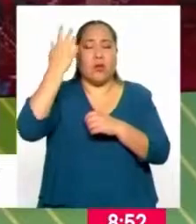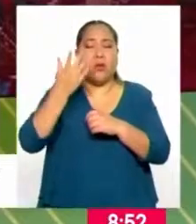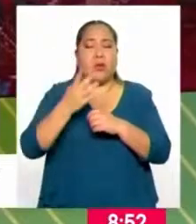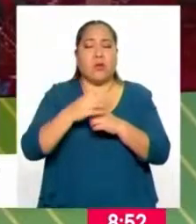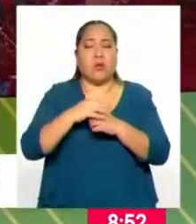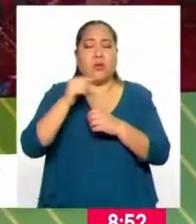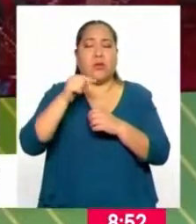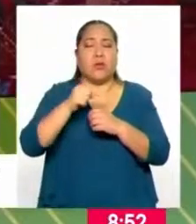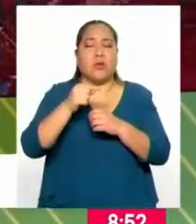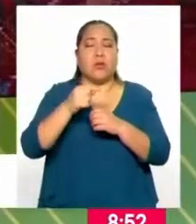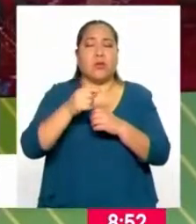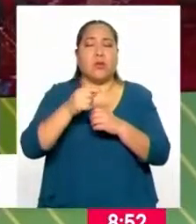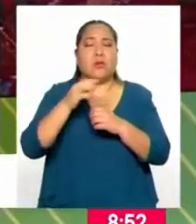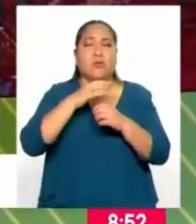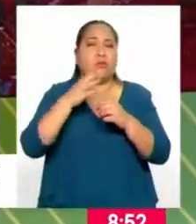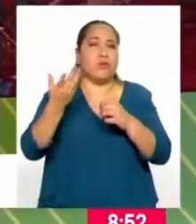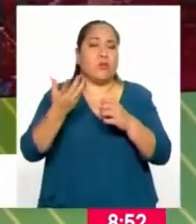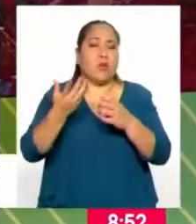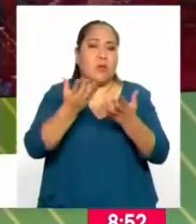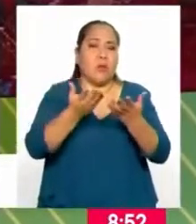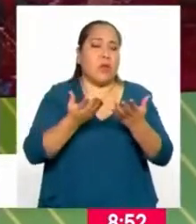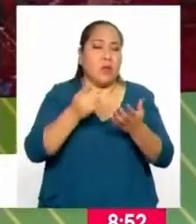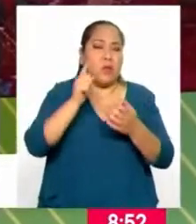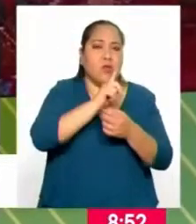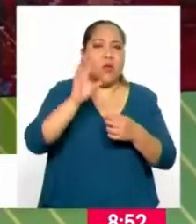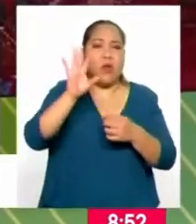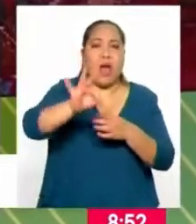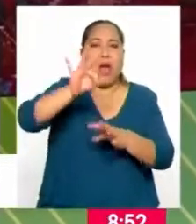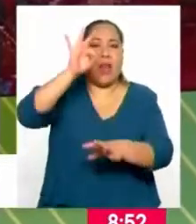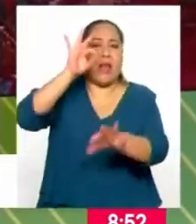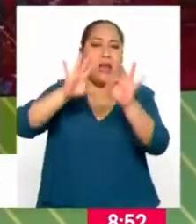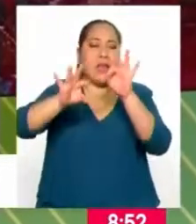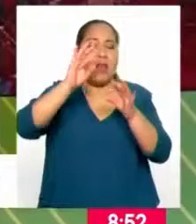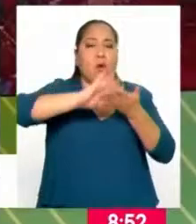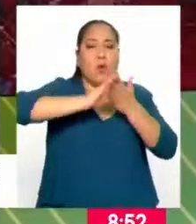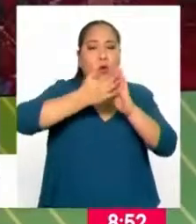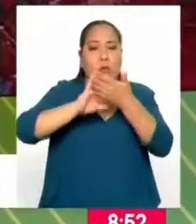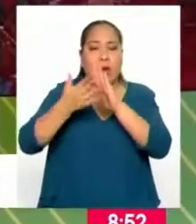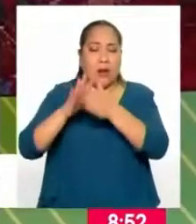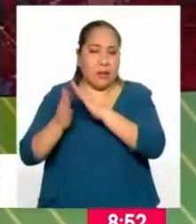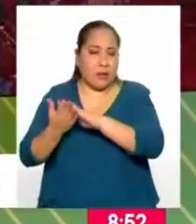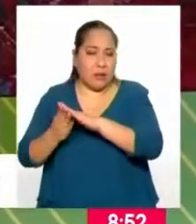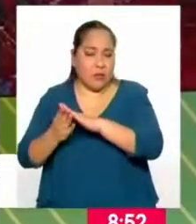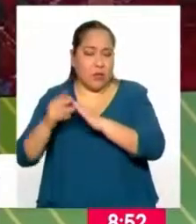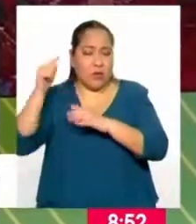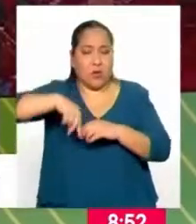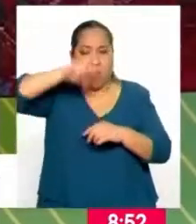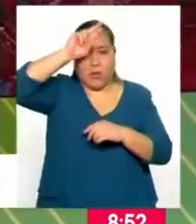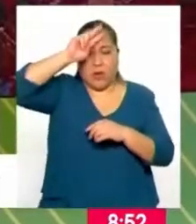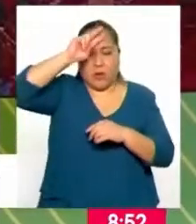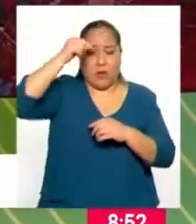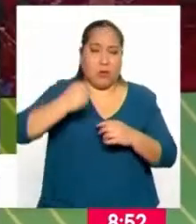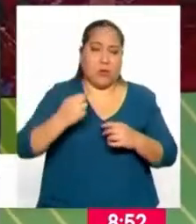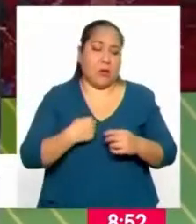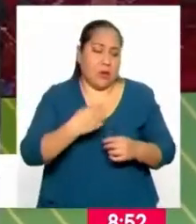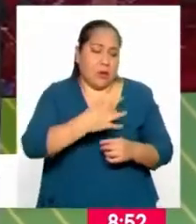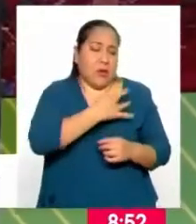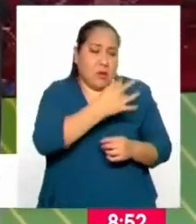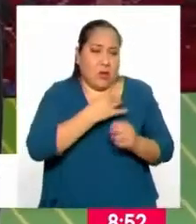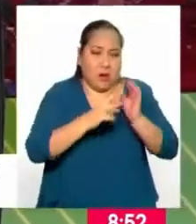ser elegido, que ha sido elegido por parte de la población peruana, que ha visto representado